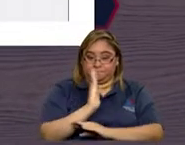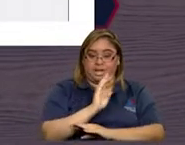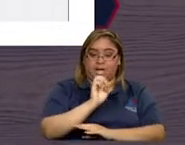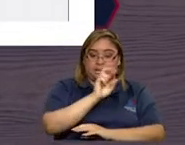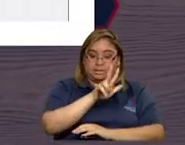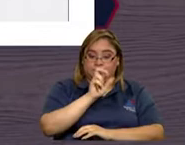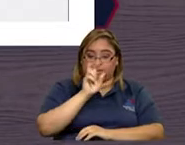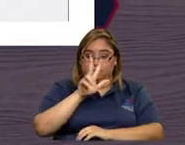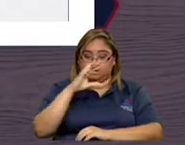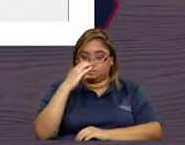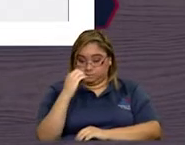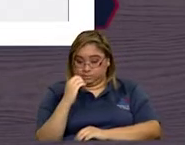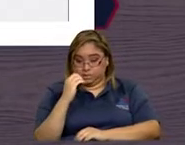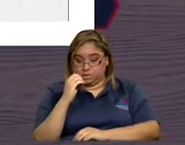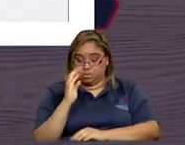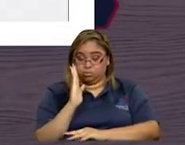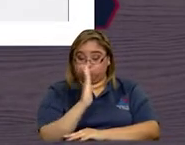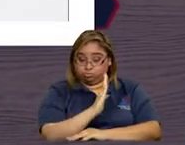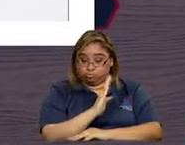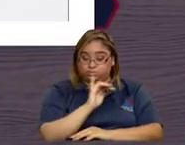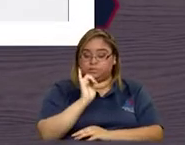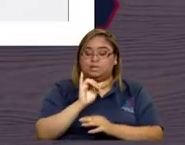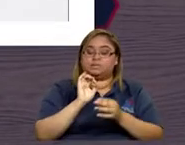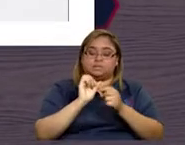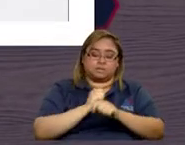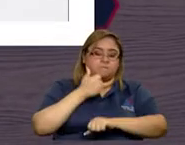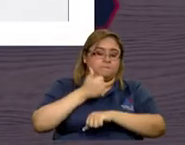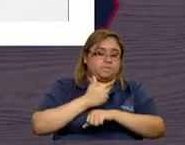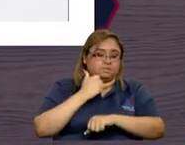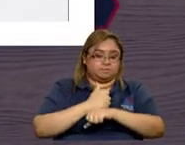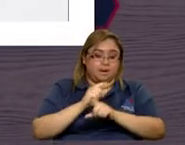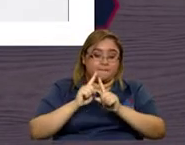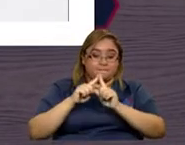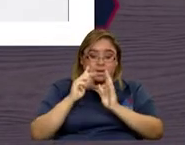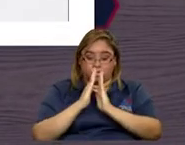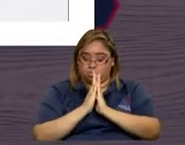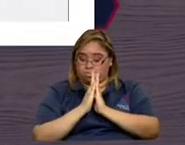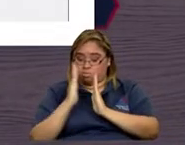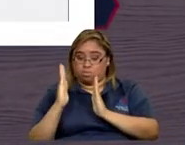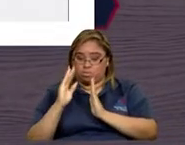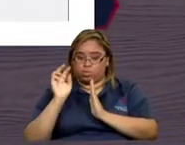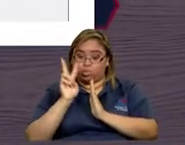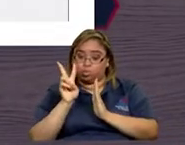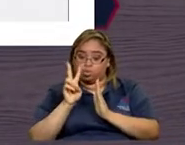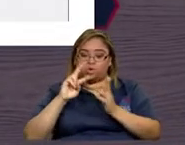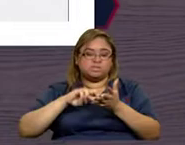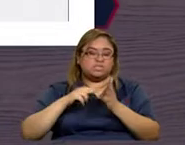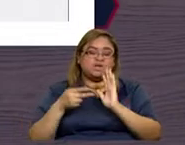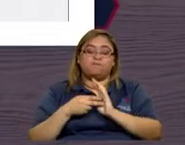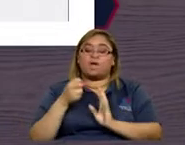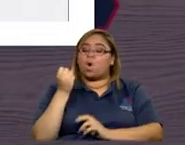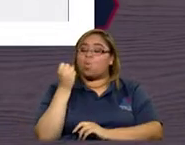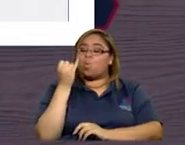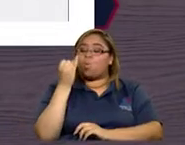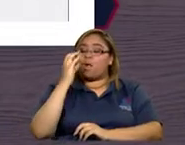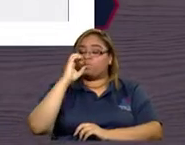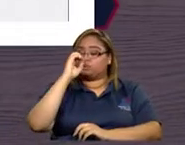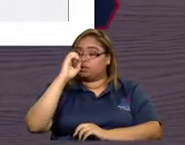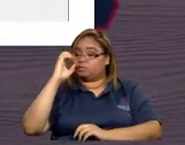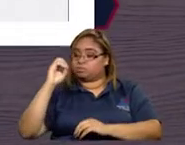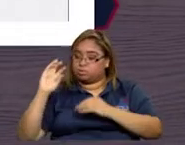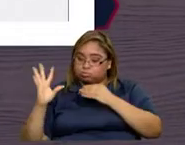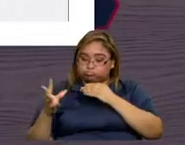el último dígito, que es el cuarto, representa la cantidad de cero que vas a adicionar a ese valor. Es decir, si